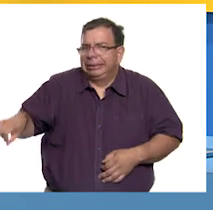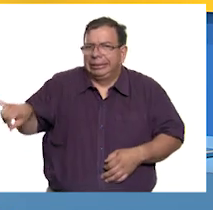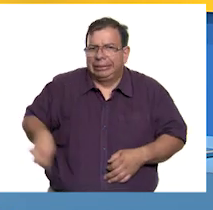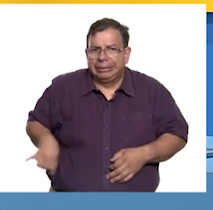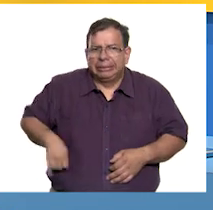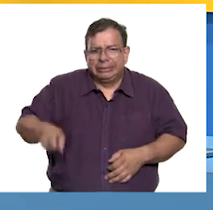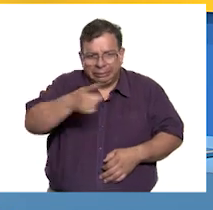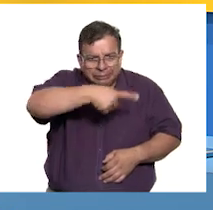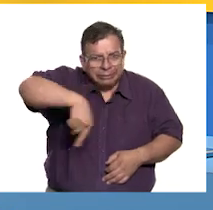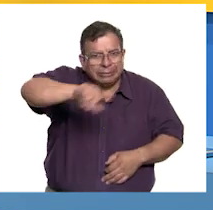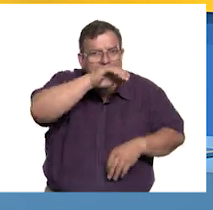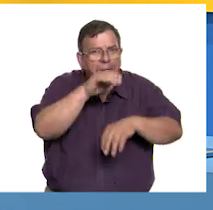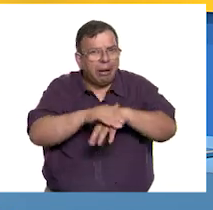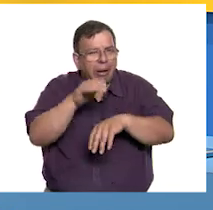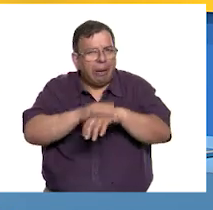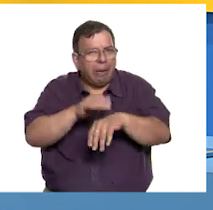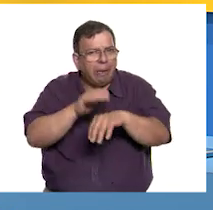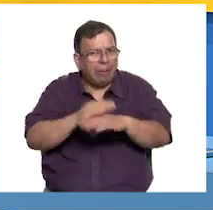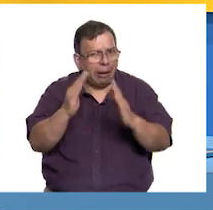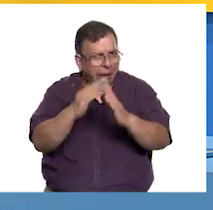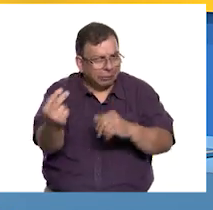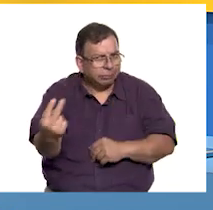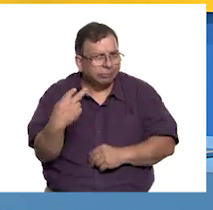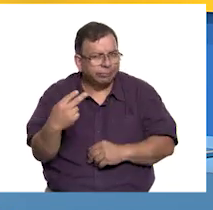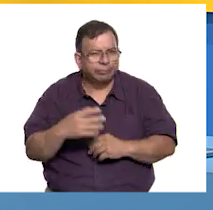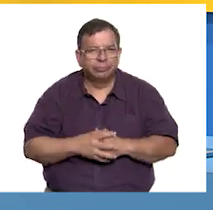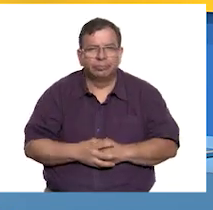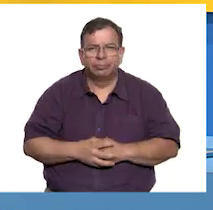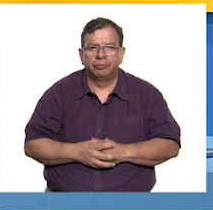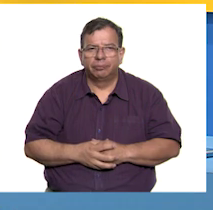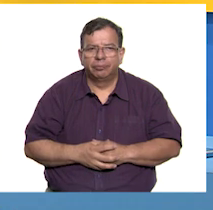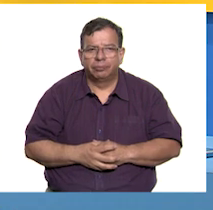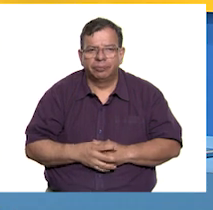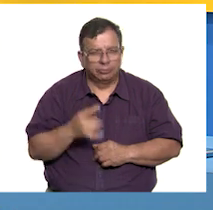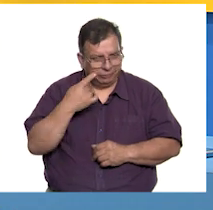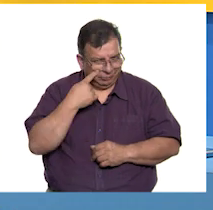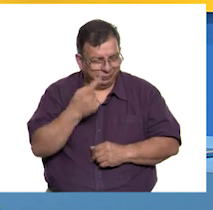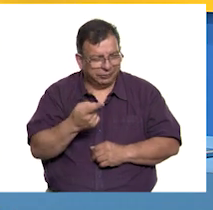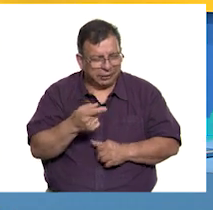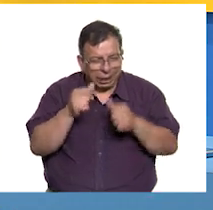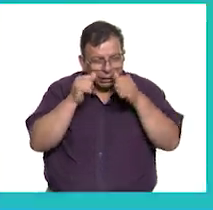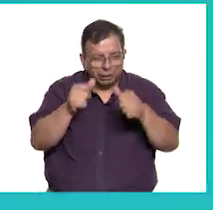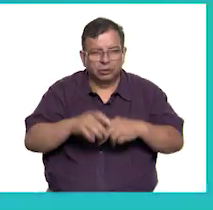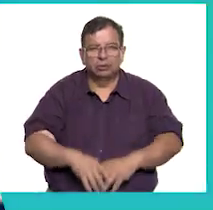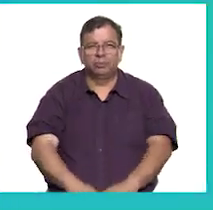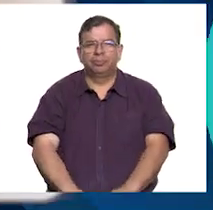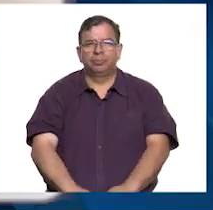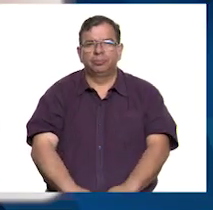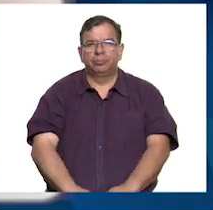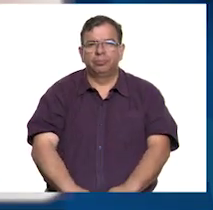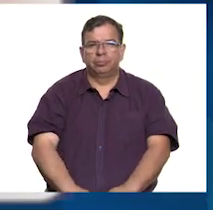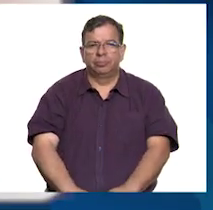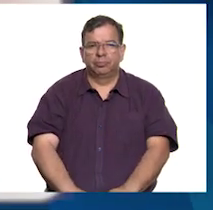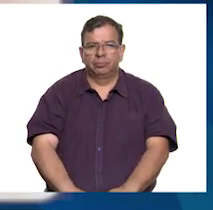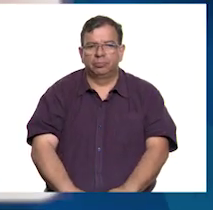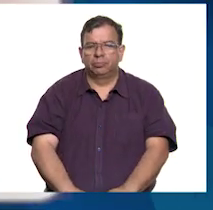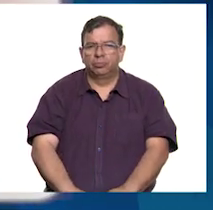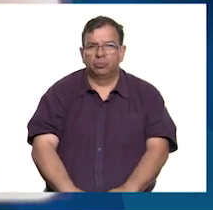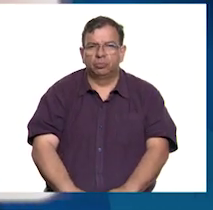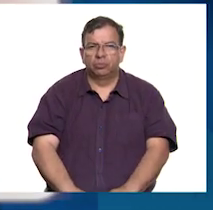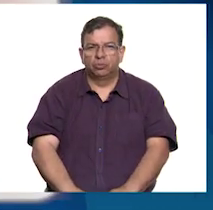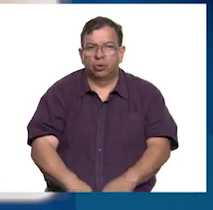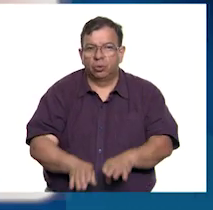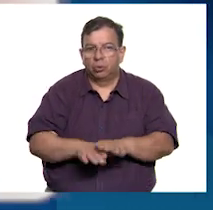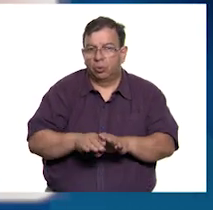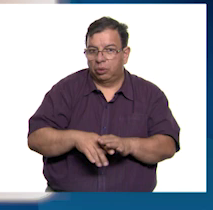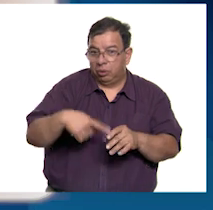todos nuestros amigos y amigas que nos ven desde sus casas. Y es el siguiente, pongan atención. Al colocar